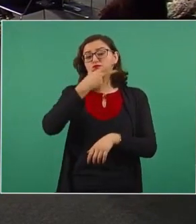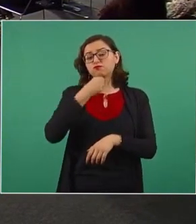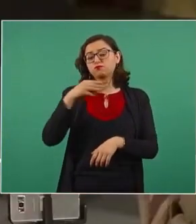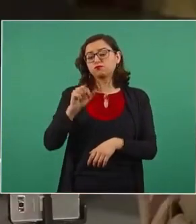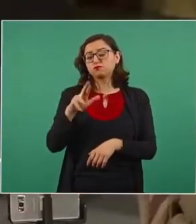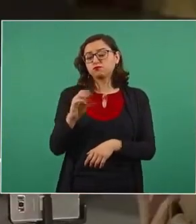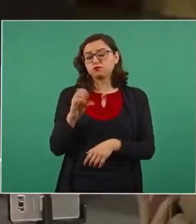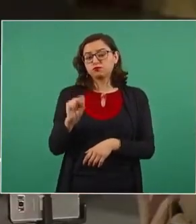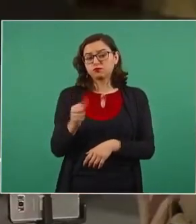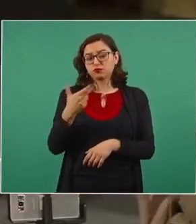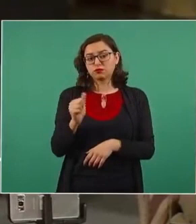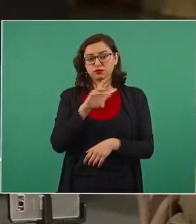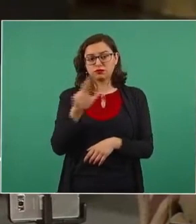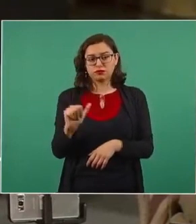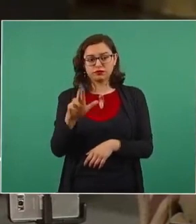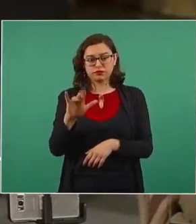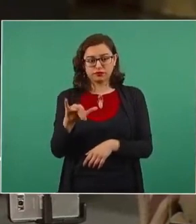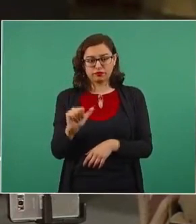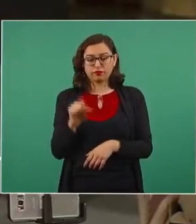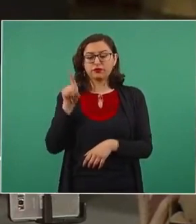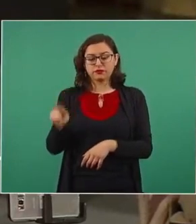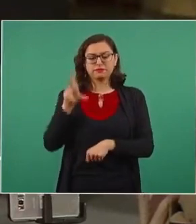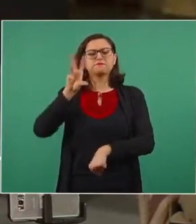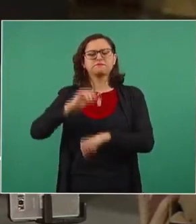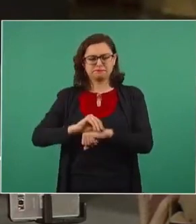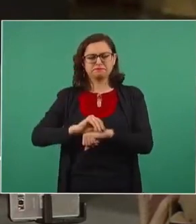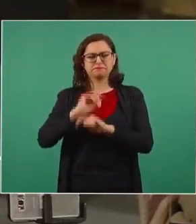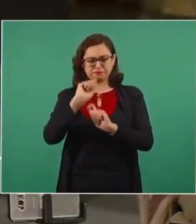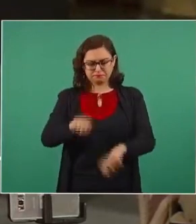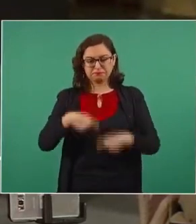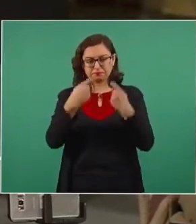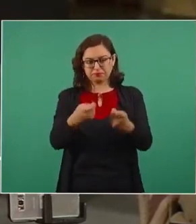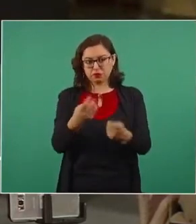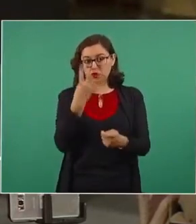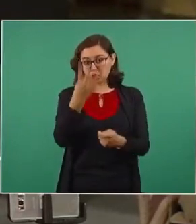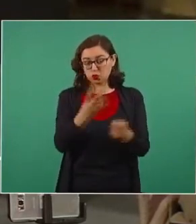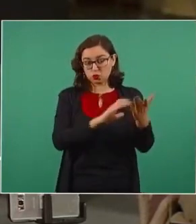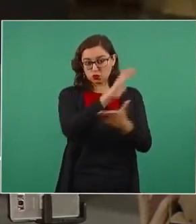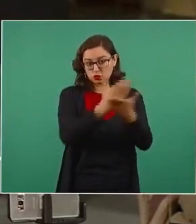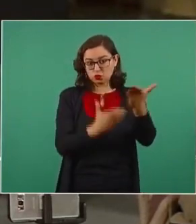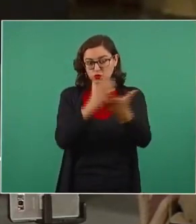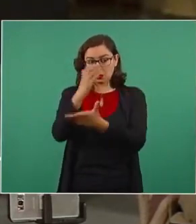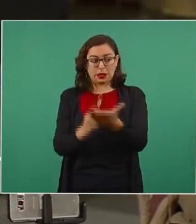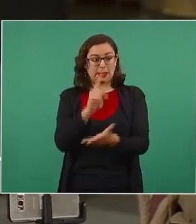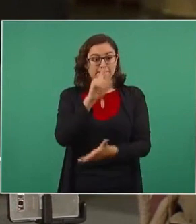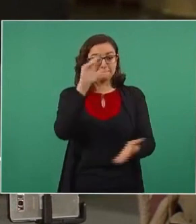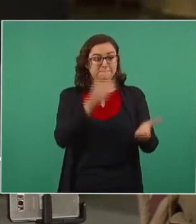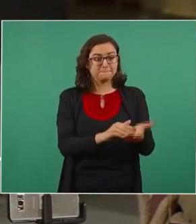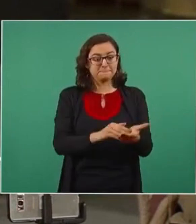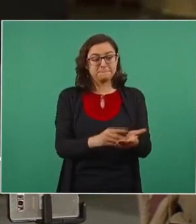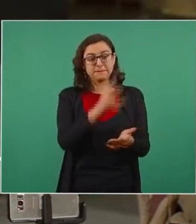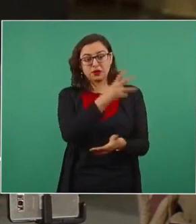Herrería, permitió la asignación de 4 contratos por 1.400 millones